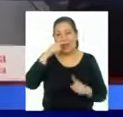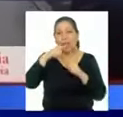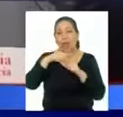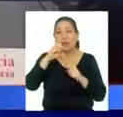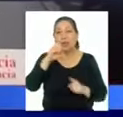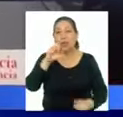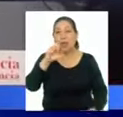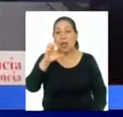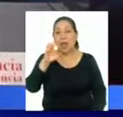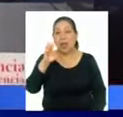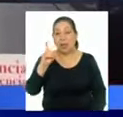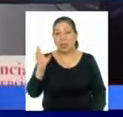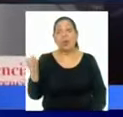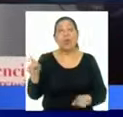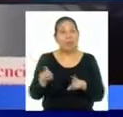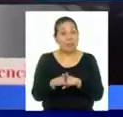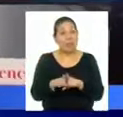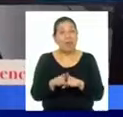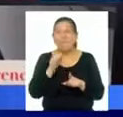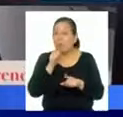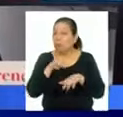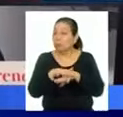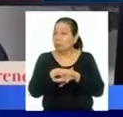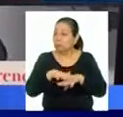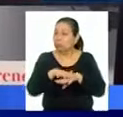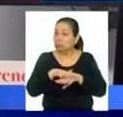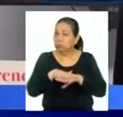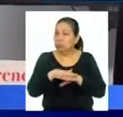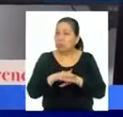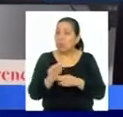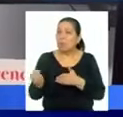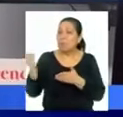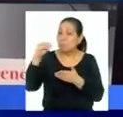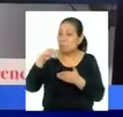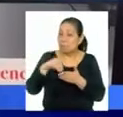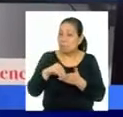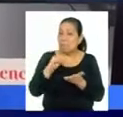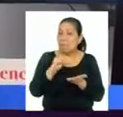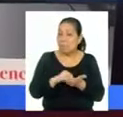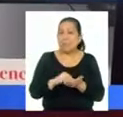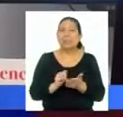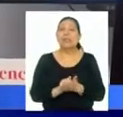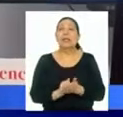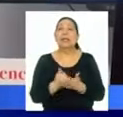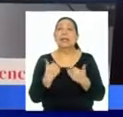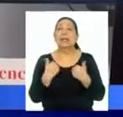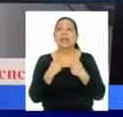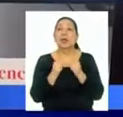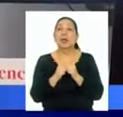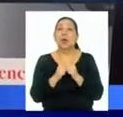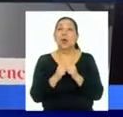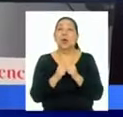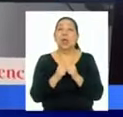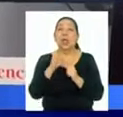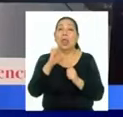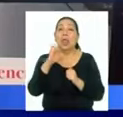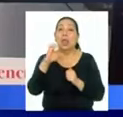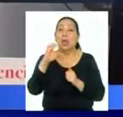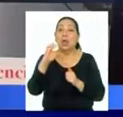Hay ya extradiciones que están en curso. Nosotros lo que hemos hecho es agregar una extradición adicional que tenía que ver con el caso